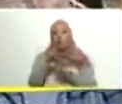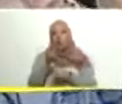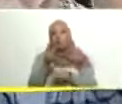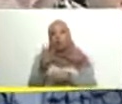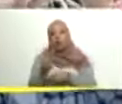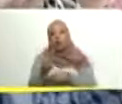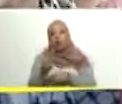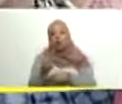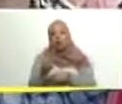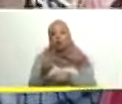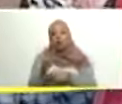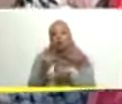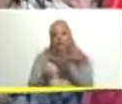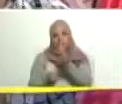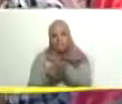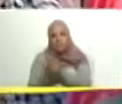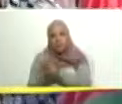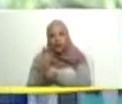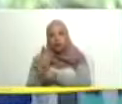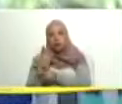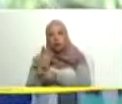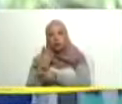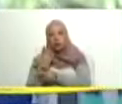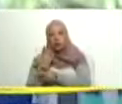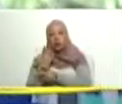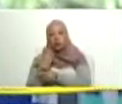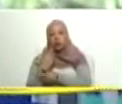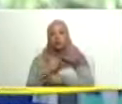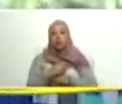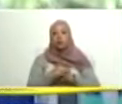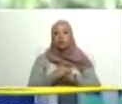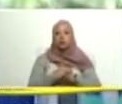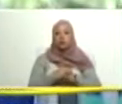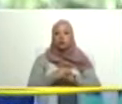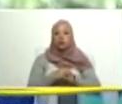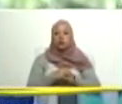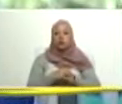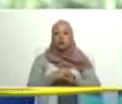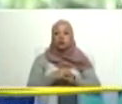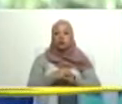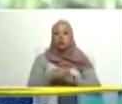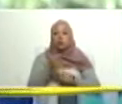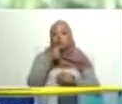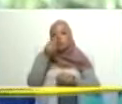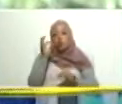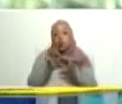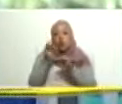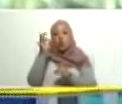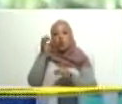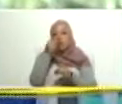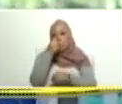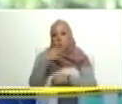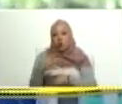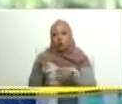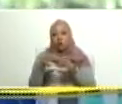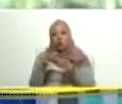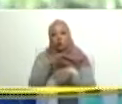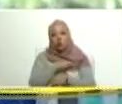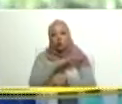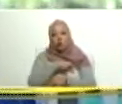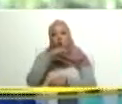también, en mayo, creé las famosas muy exitosas y eficientes